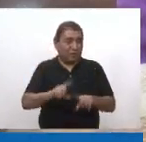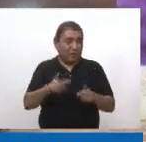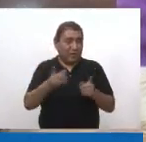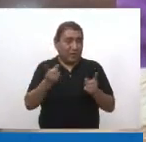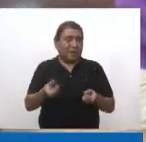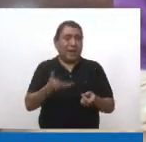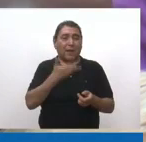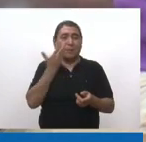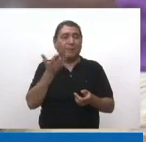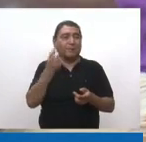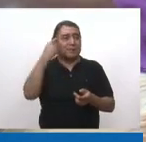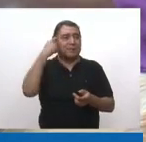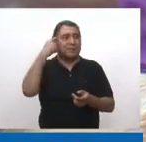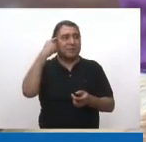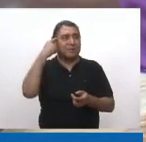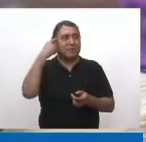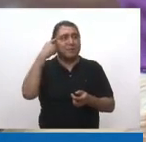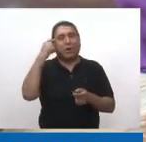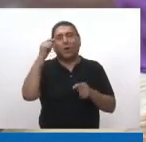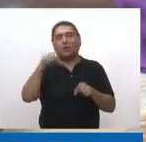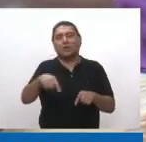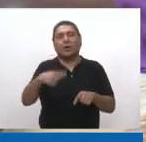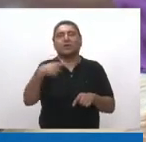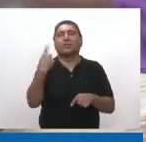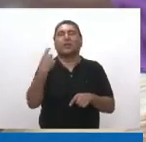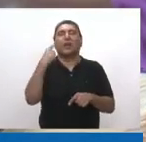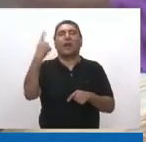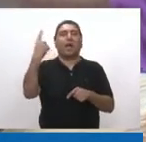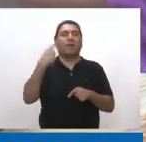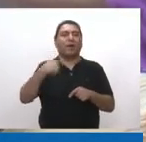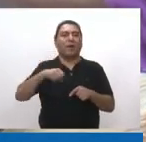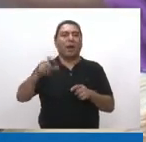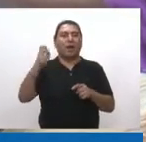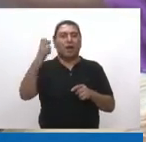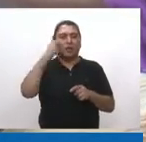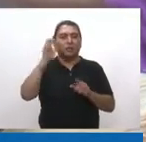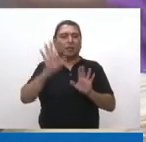que especularon con eso para hacernos creer que el Congreso no estaba funcionando.